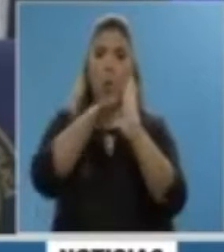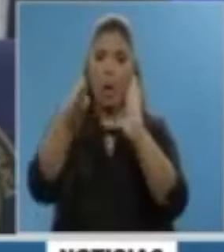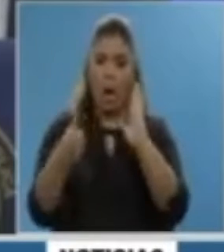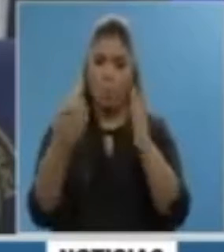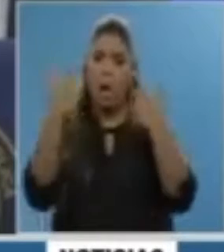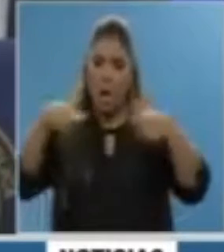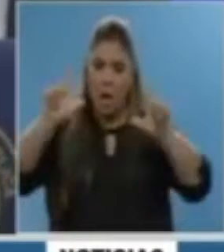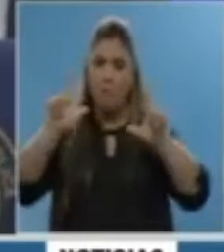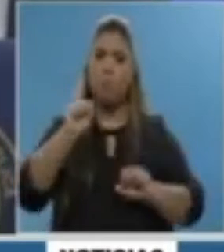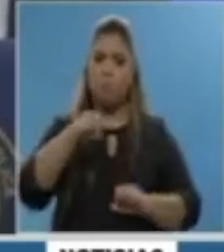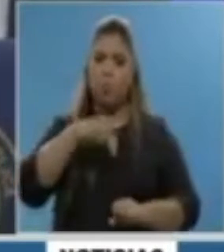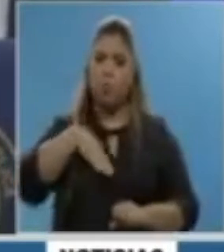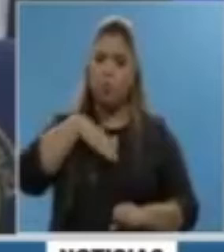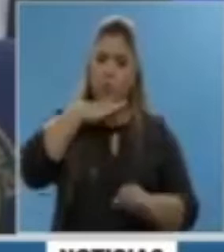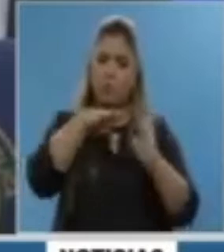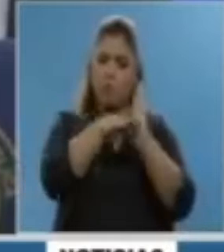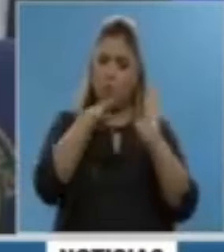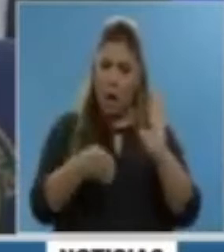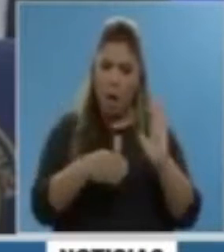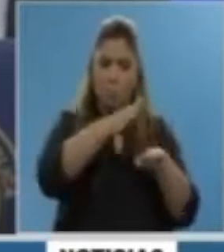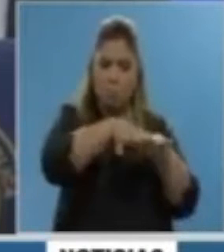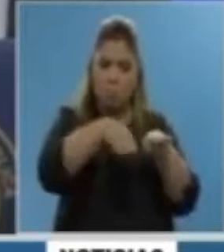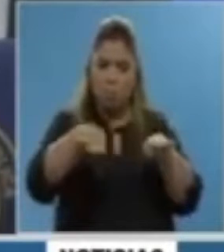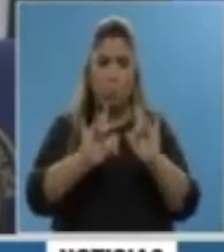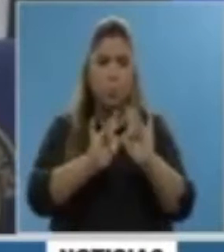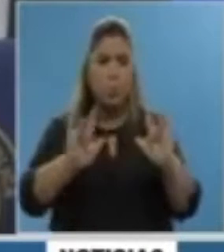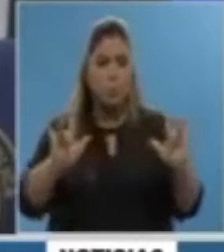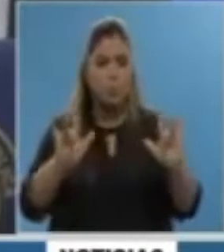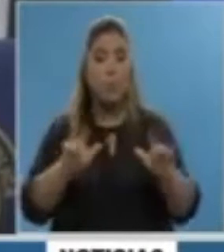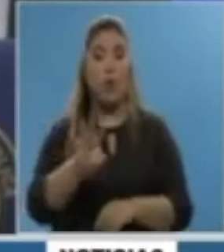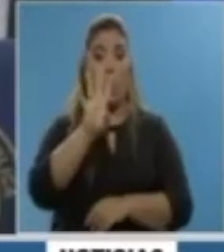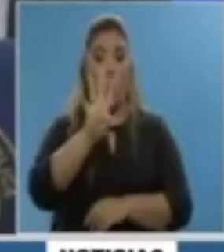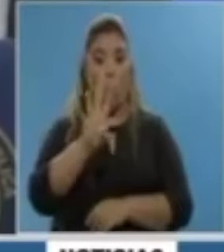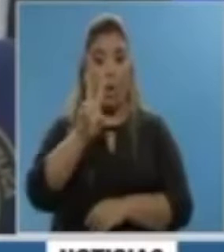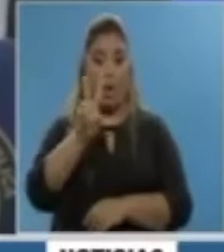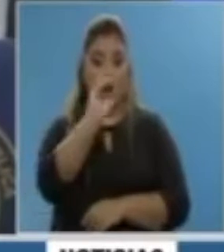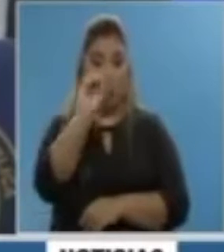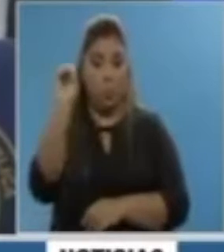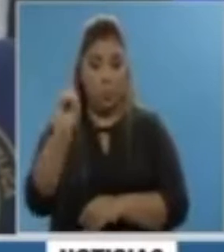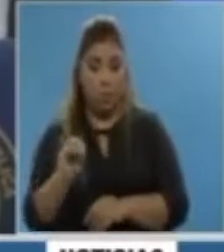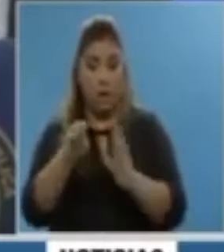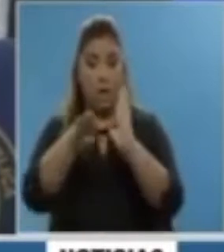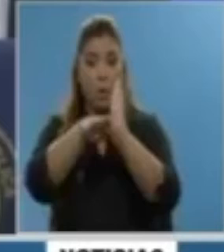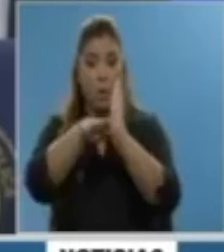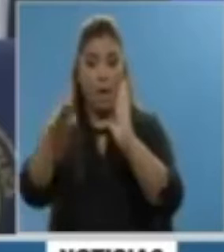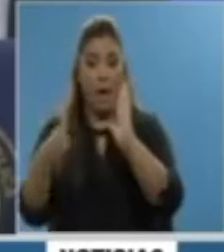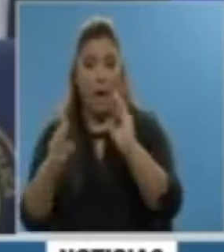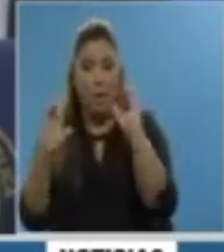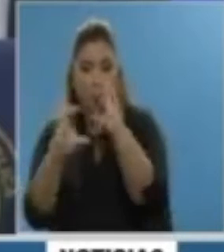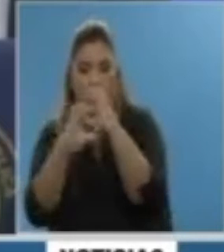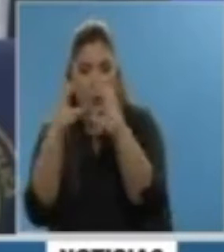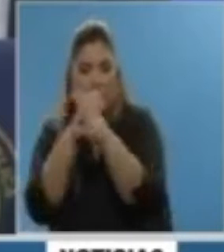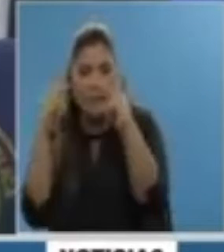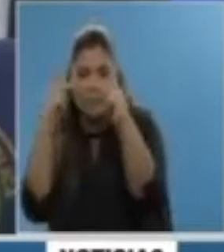sala de hospitales del MINSA y de la Caja del Seguro Social, 42% de las camas de cuidado intensivo, donde